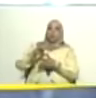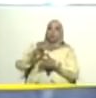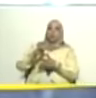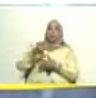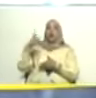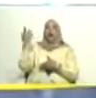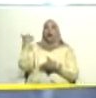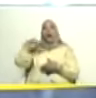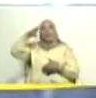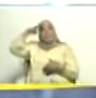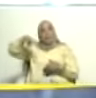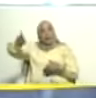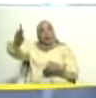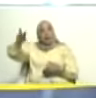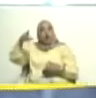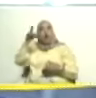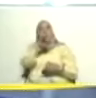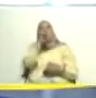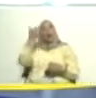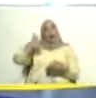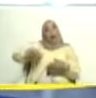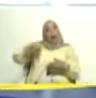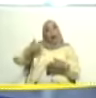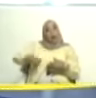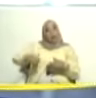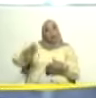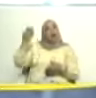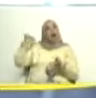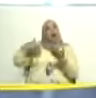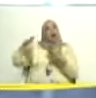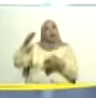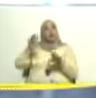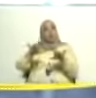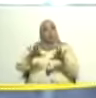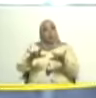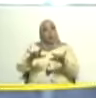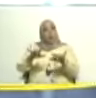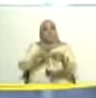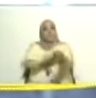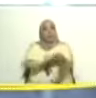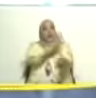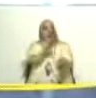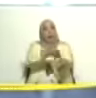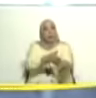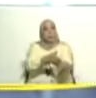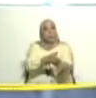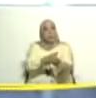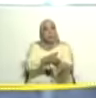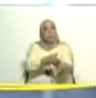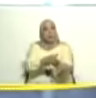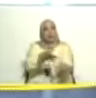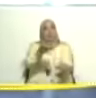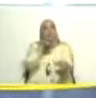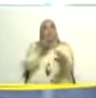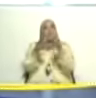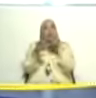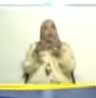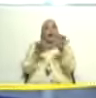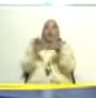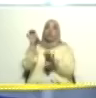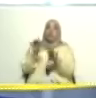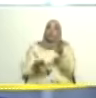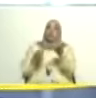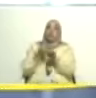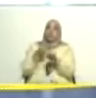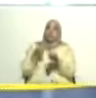Rodríguez Zapatero, el expresidente argentino Alberto Fernández y el secretario del ALBA Jorge Arreaza. Pero importante cuando se ven los